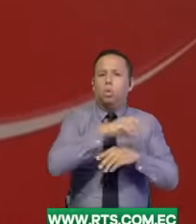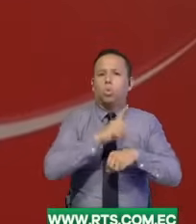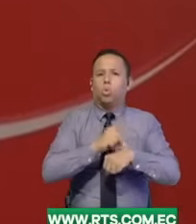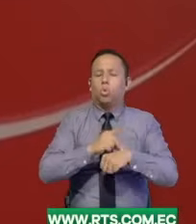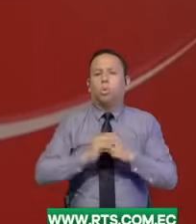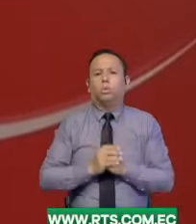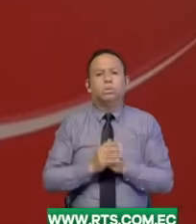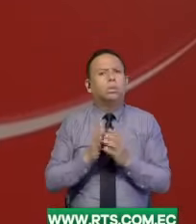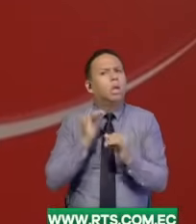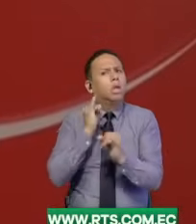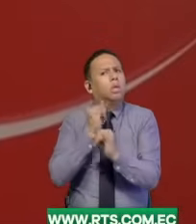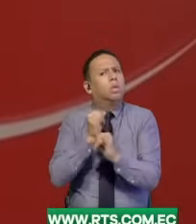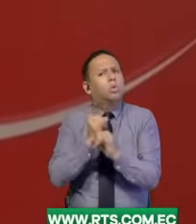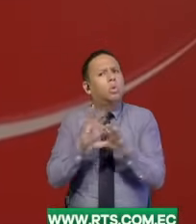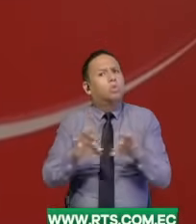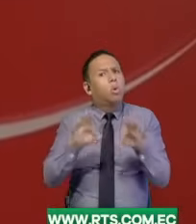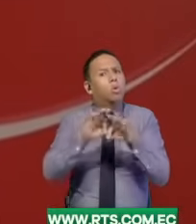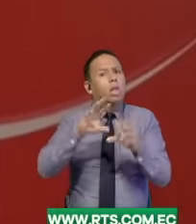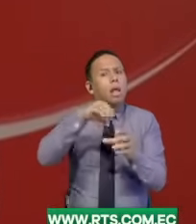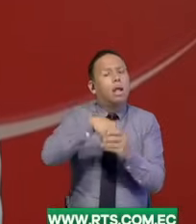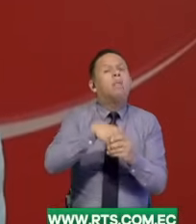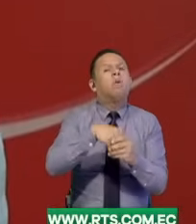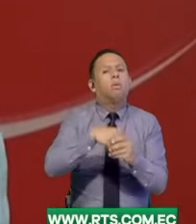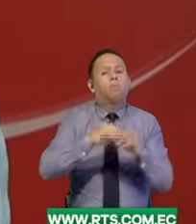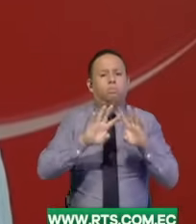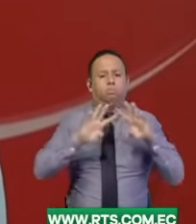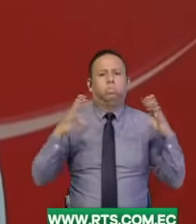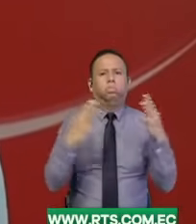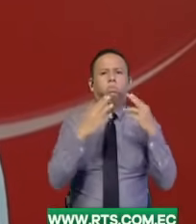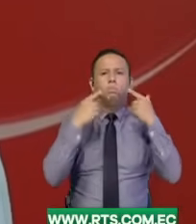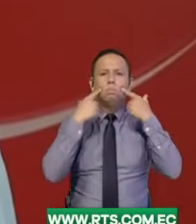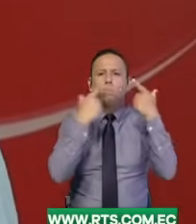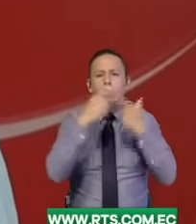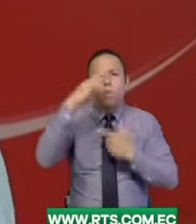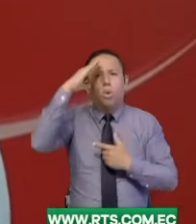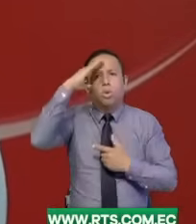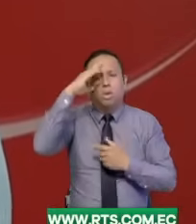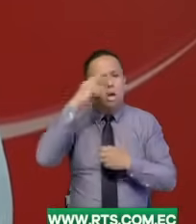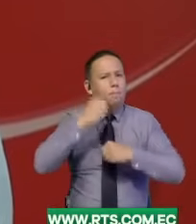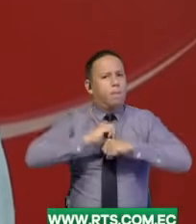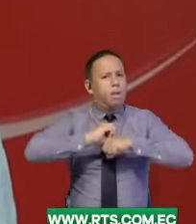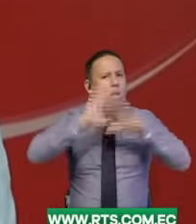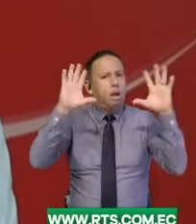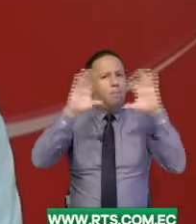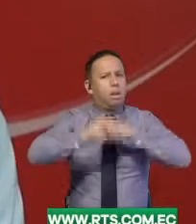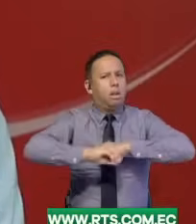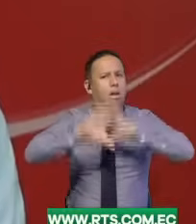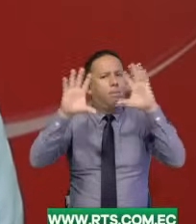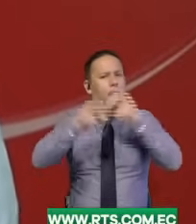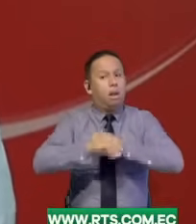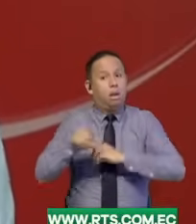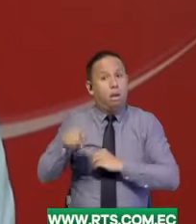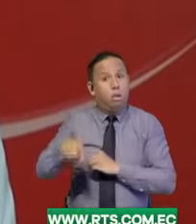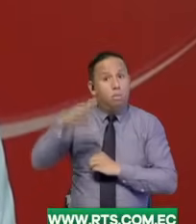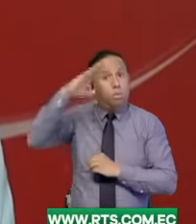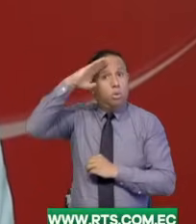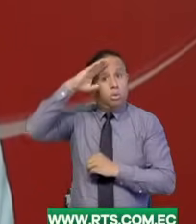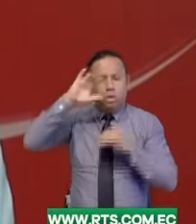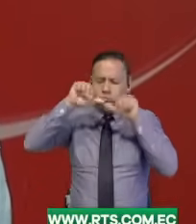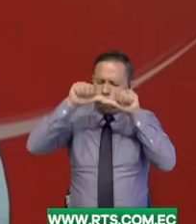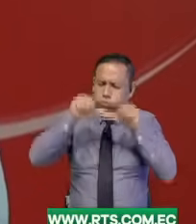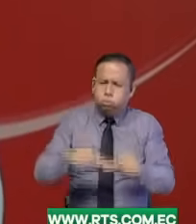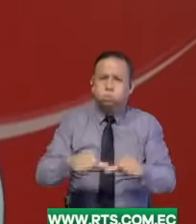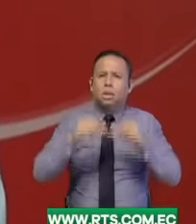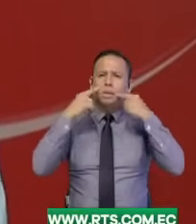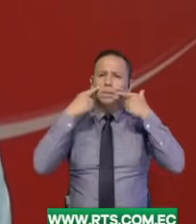que cuenten con seguridad policial 24 horas. Esto va a ser un evento en el cual la policía va a estar permanentemente